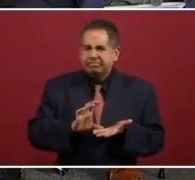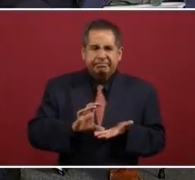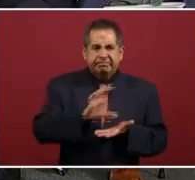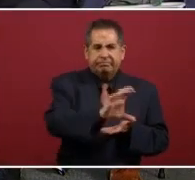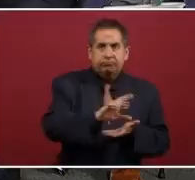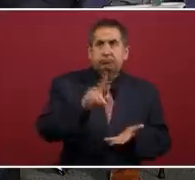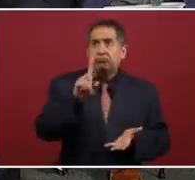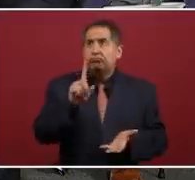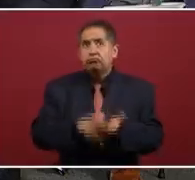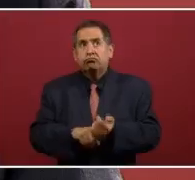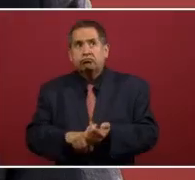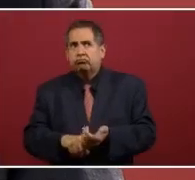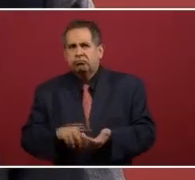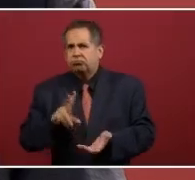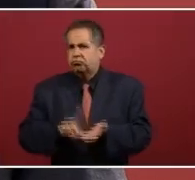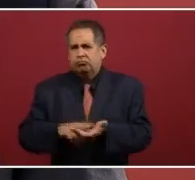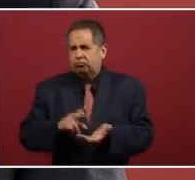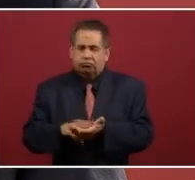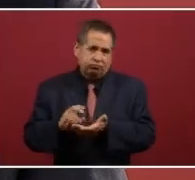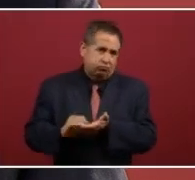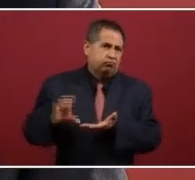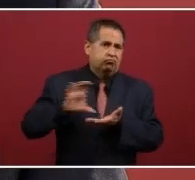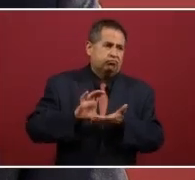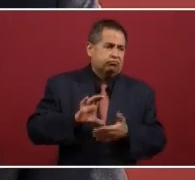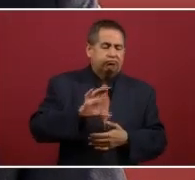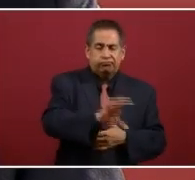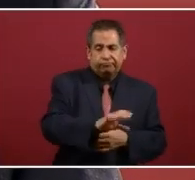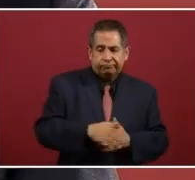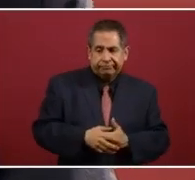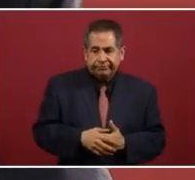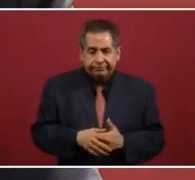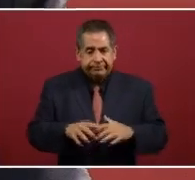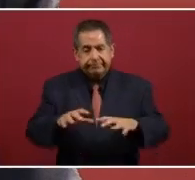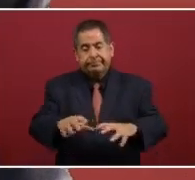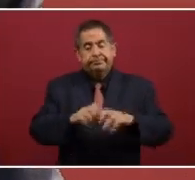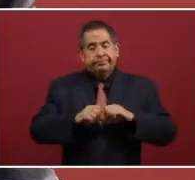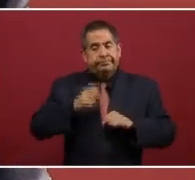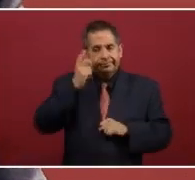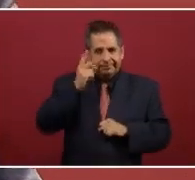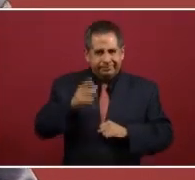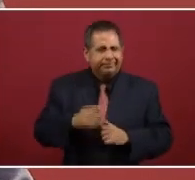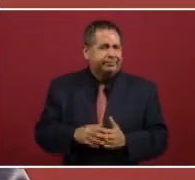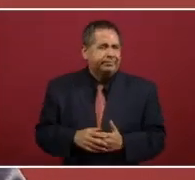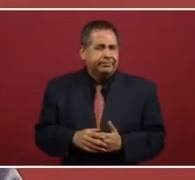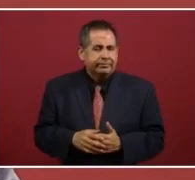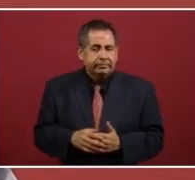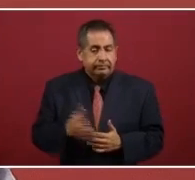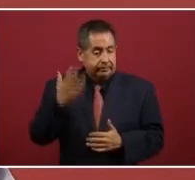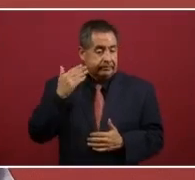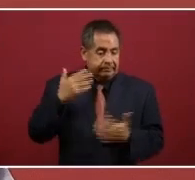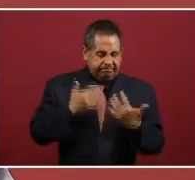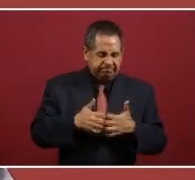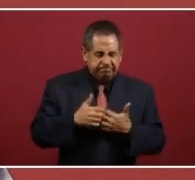cuando se privatizó la planta. Estaba trabajando